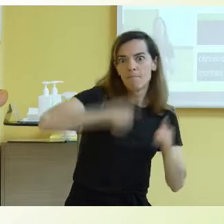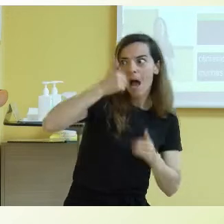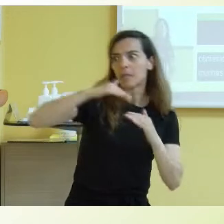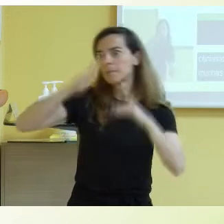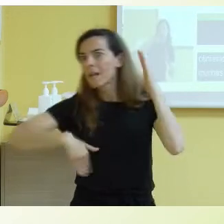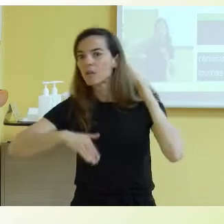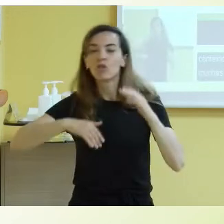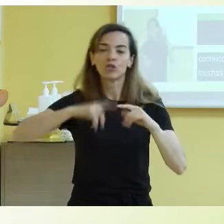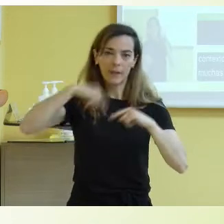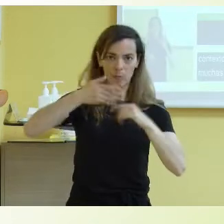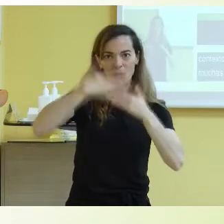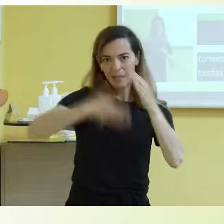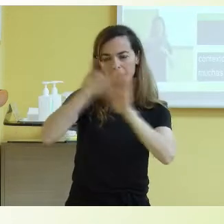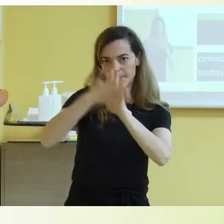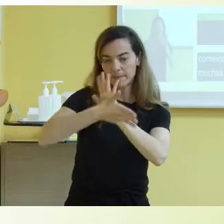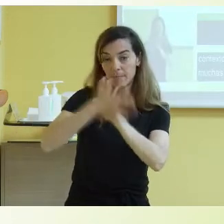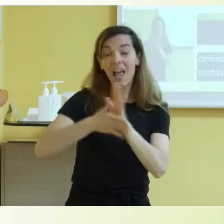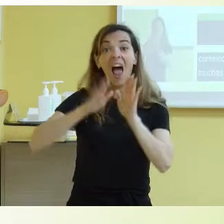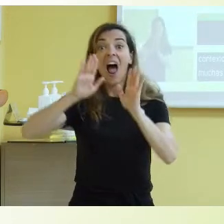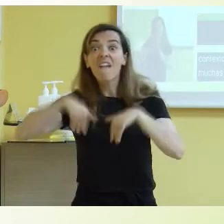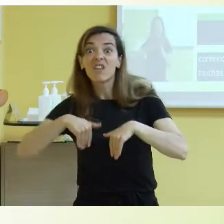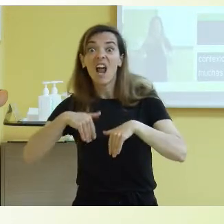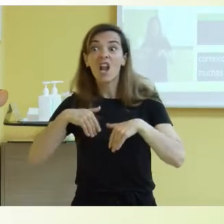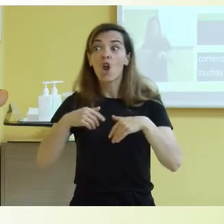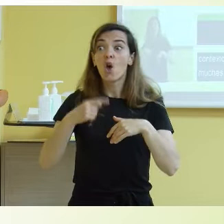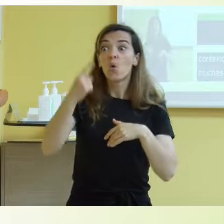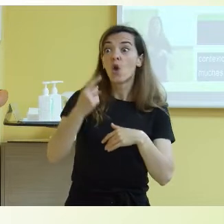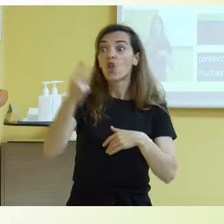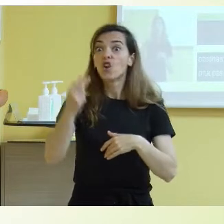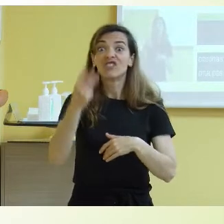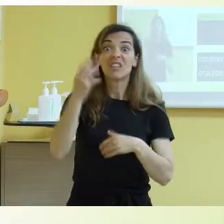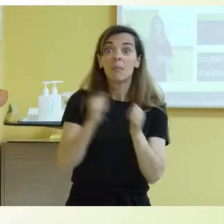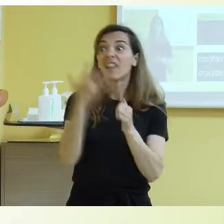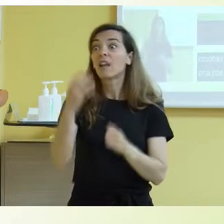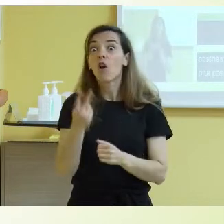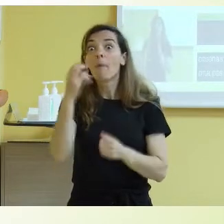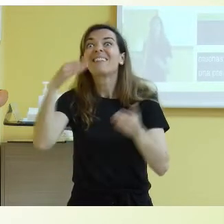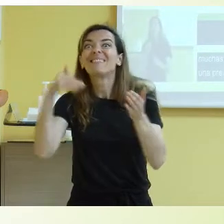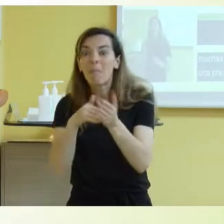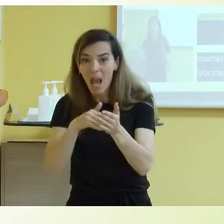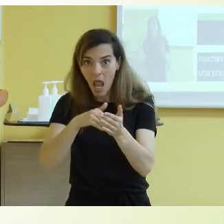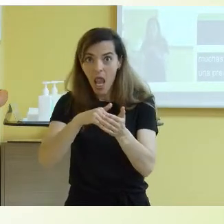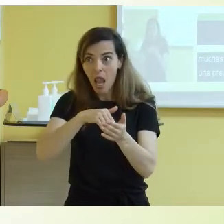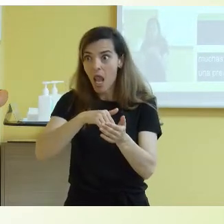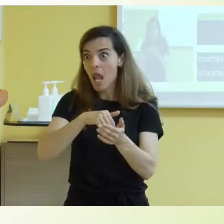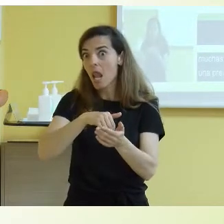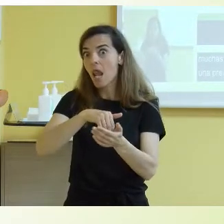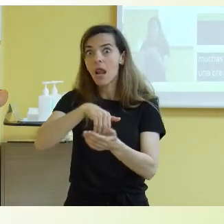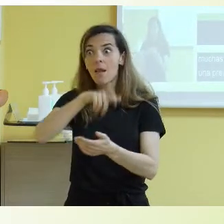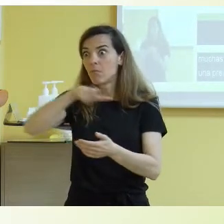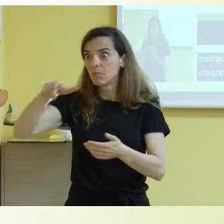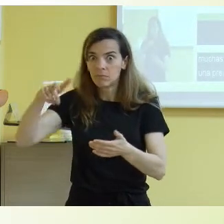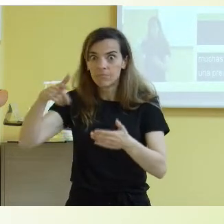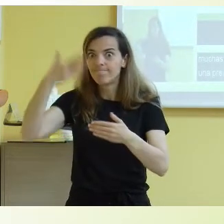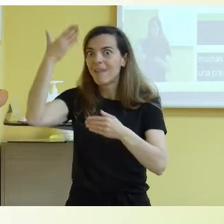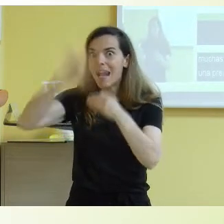definiremos, y eso conlleva que al final, pues 1, 2, 3, 25, 20.000, que pueda ser 20.000, 20 y tantos mil, podría ser el límite